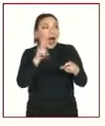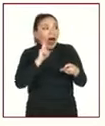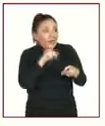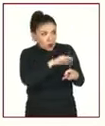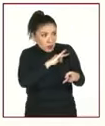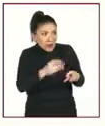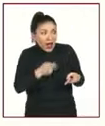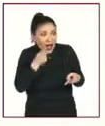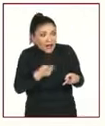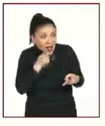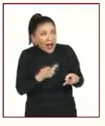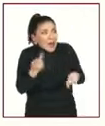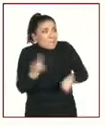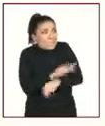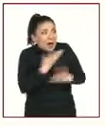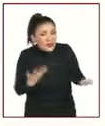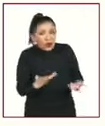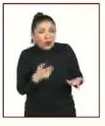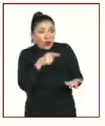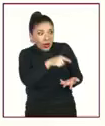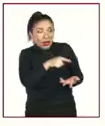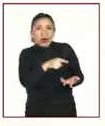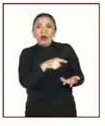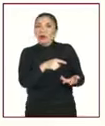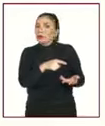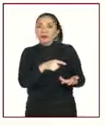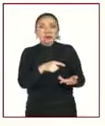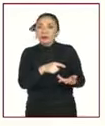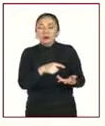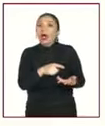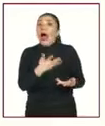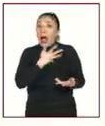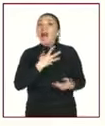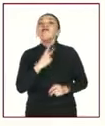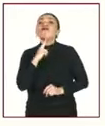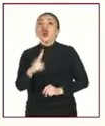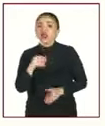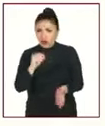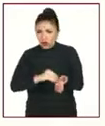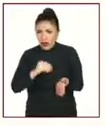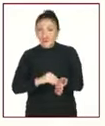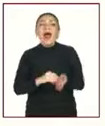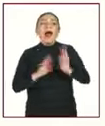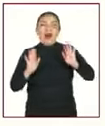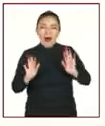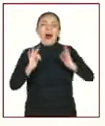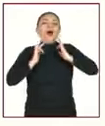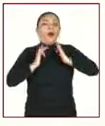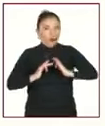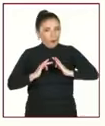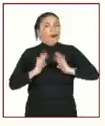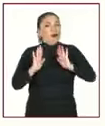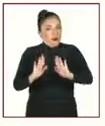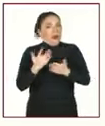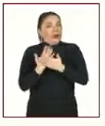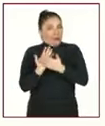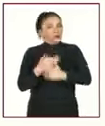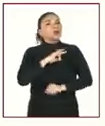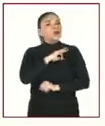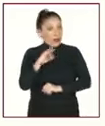está pasando. Si notamos que está fluyendo la voz, entonces nos podemos relajar un poquito.